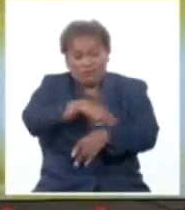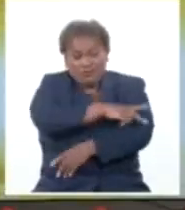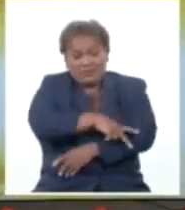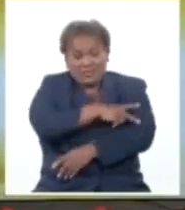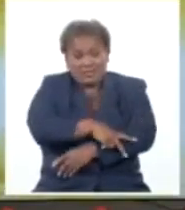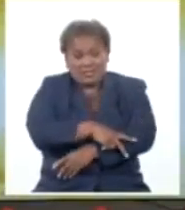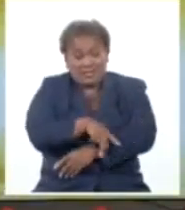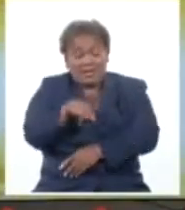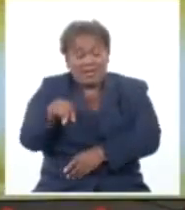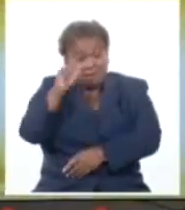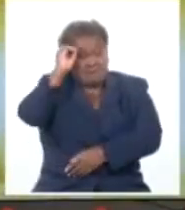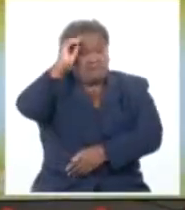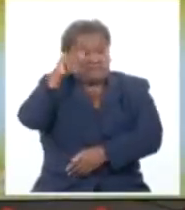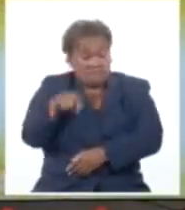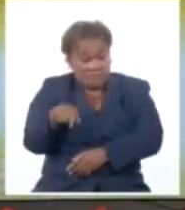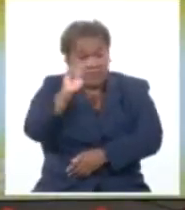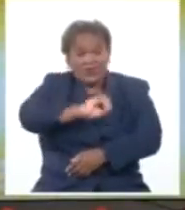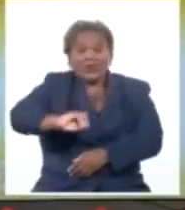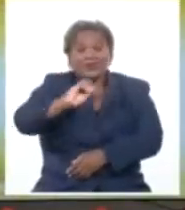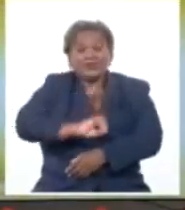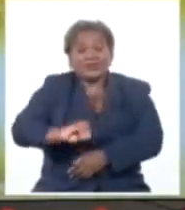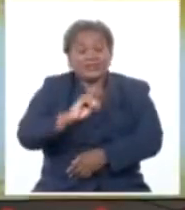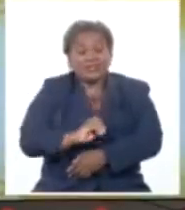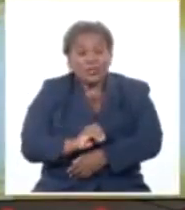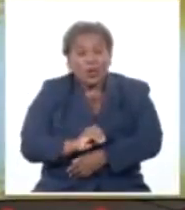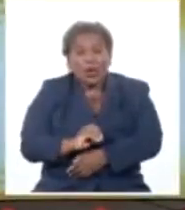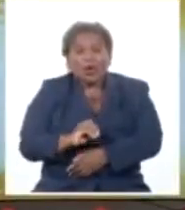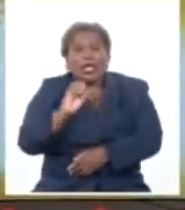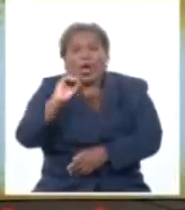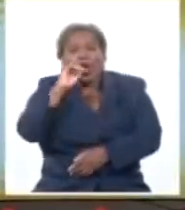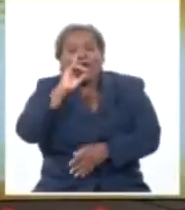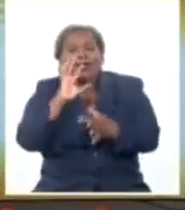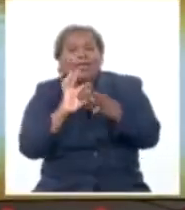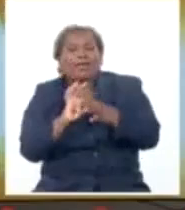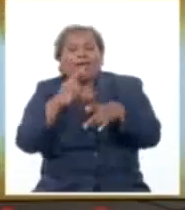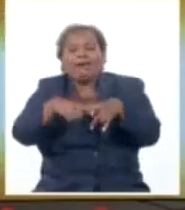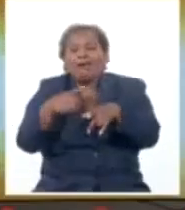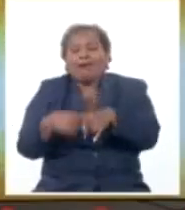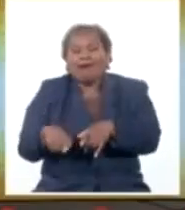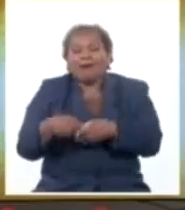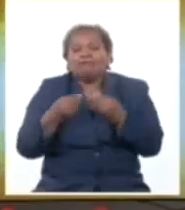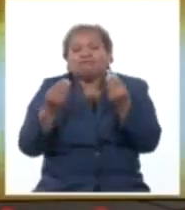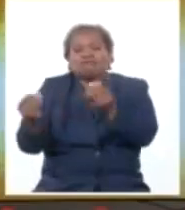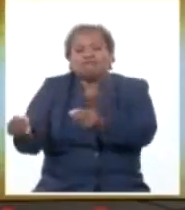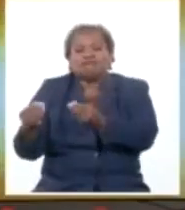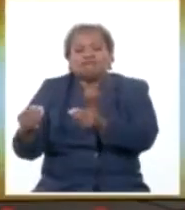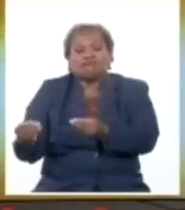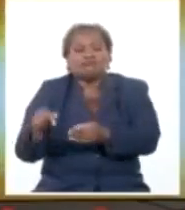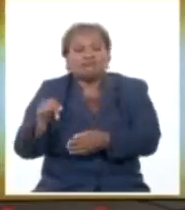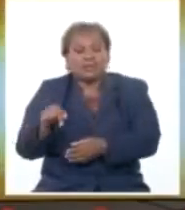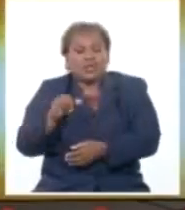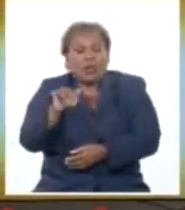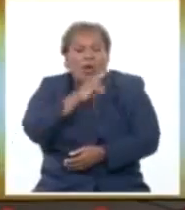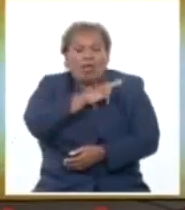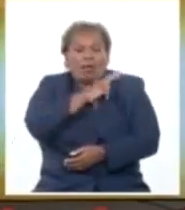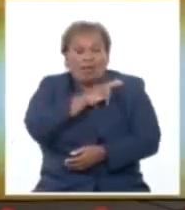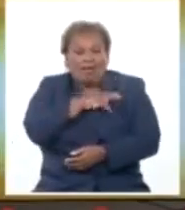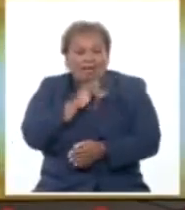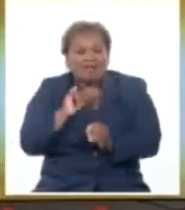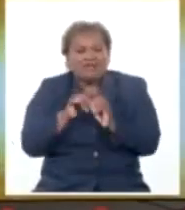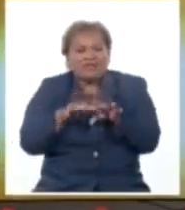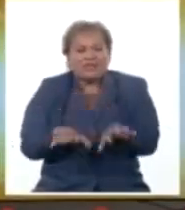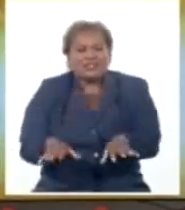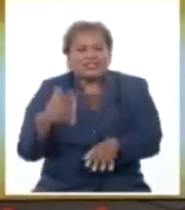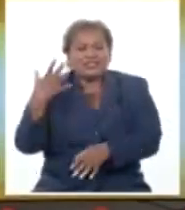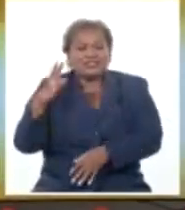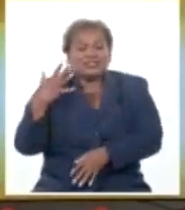una iniciativa donde las organizaciones sin fines de lucro y los medios de comunicación recibirán el estatus de agentes de influencia extranjera si más